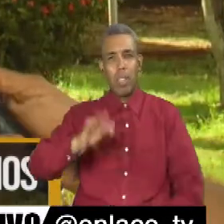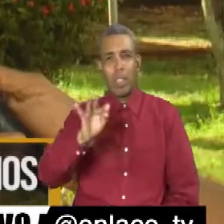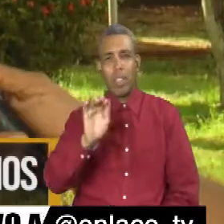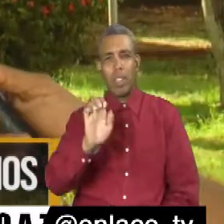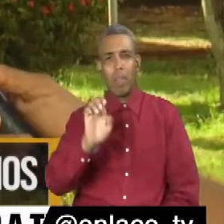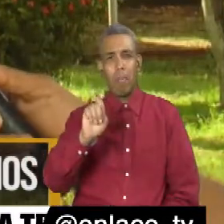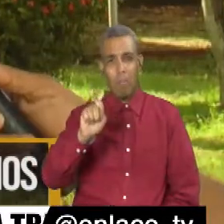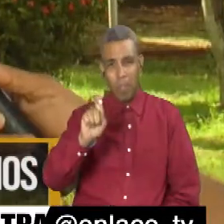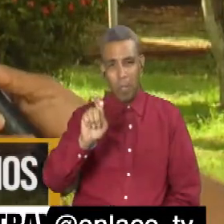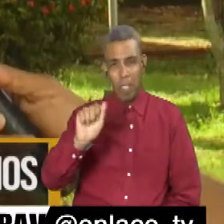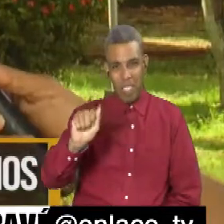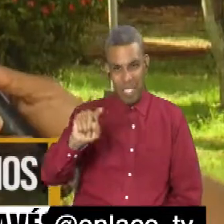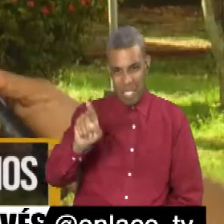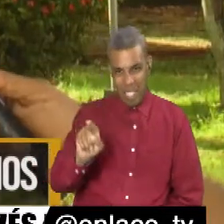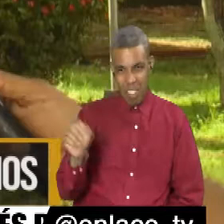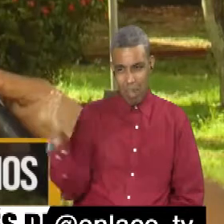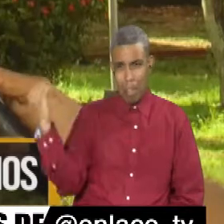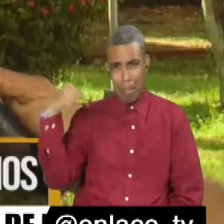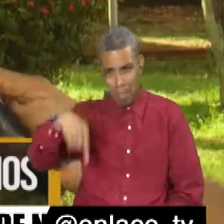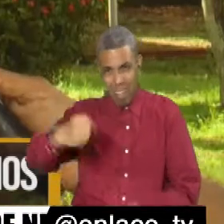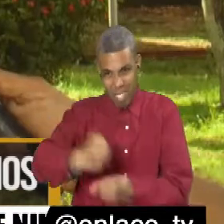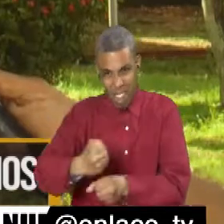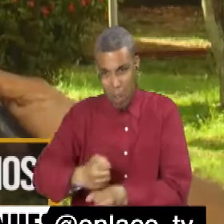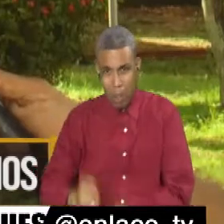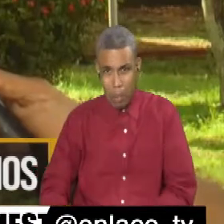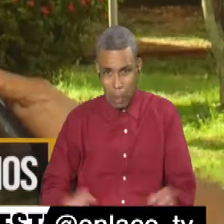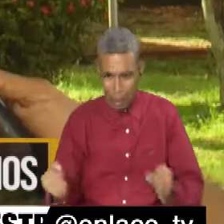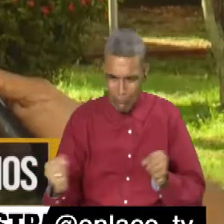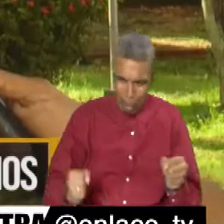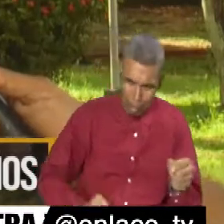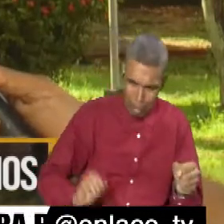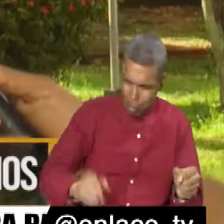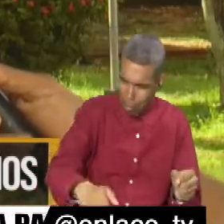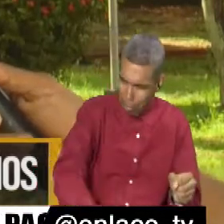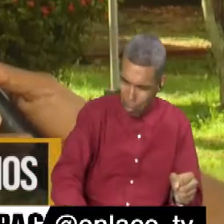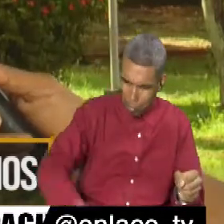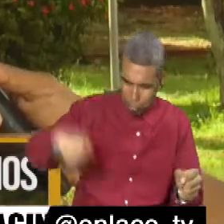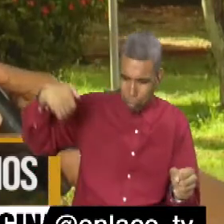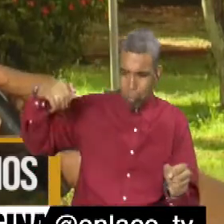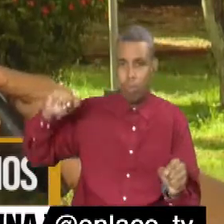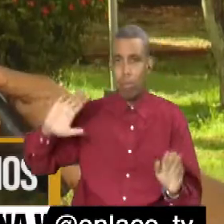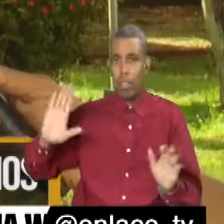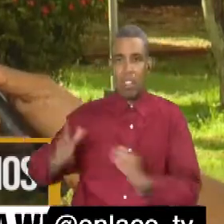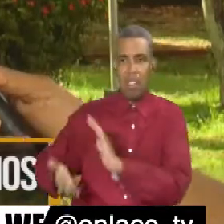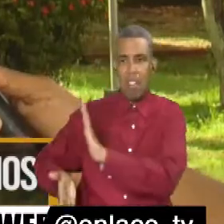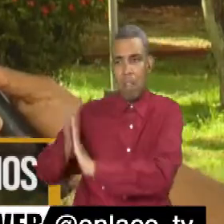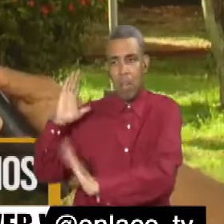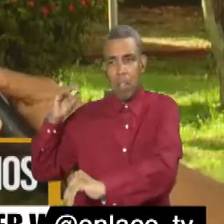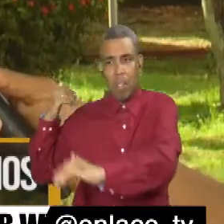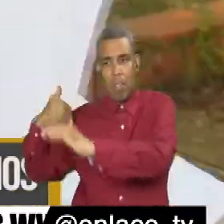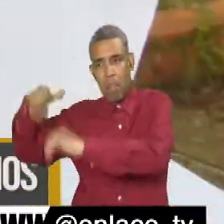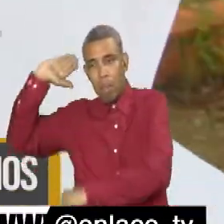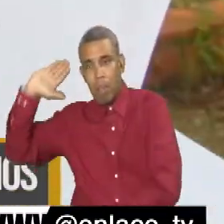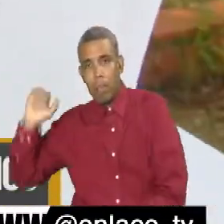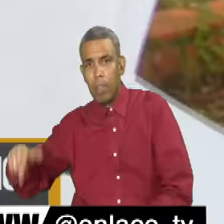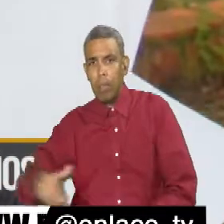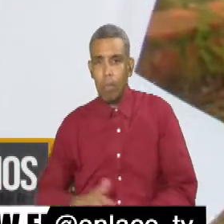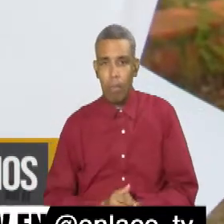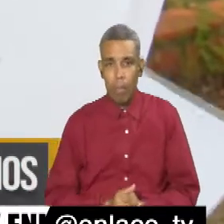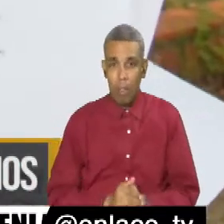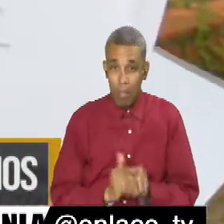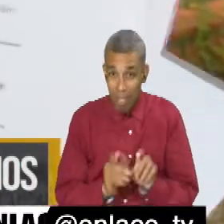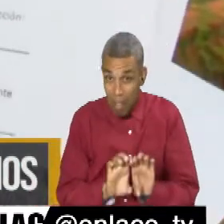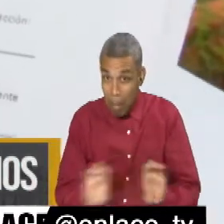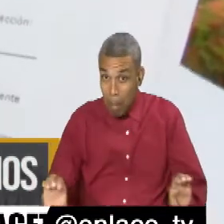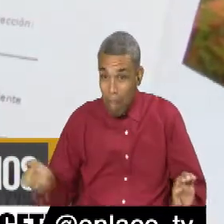trabajo aquí y no le dejaron para la evacuación del agua, entonces la tubería quedó tapada, sellada, y entonces por